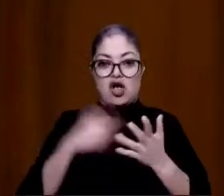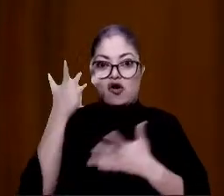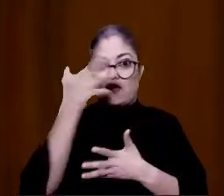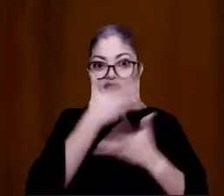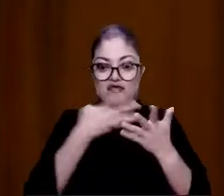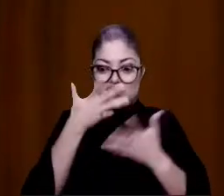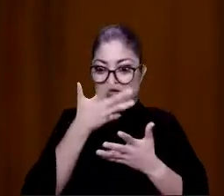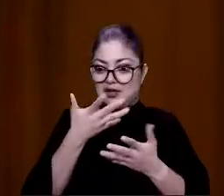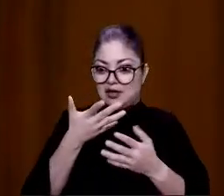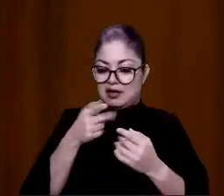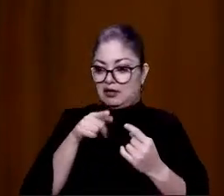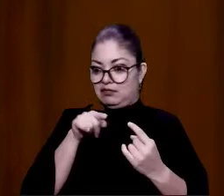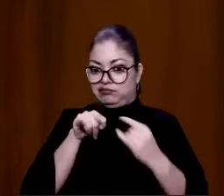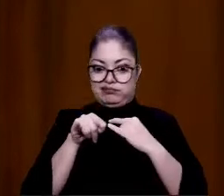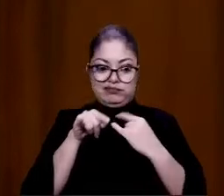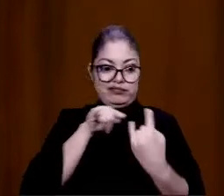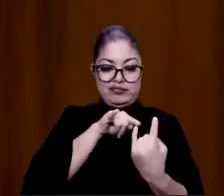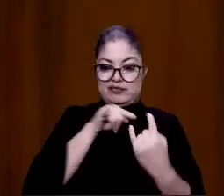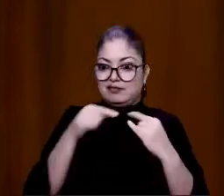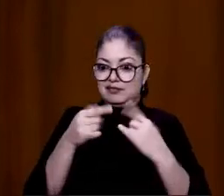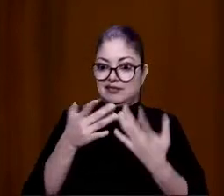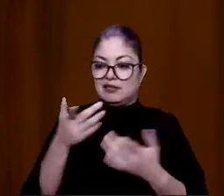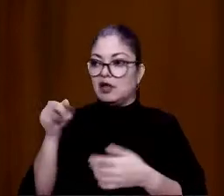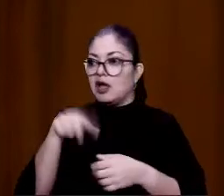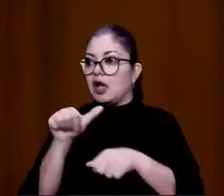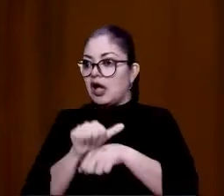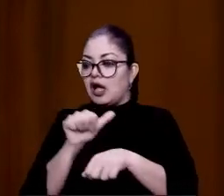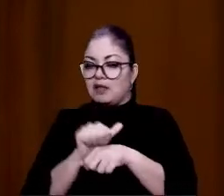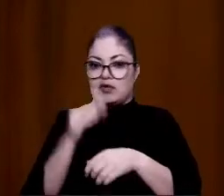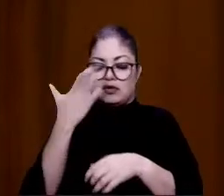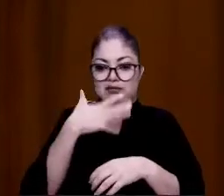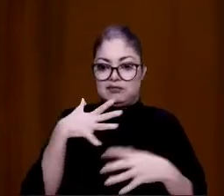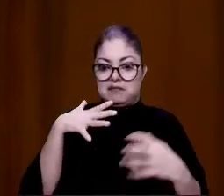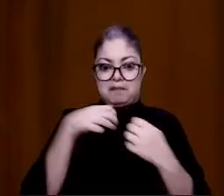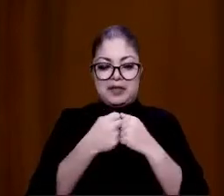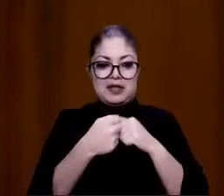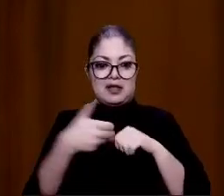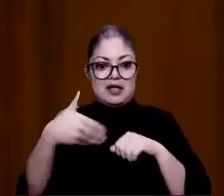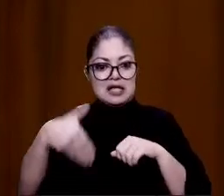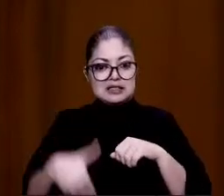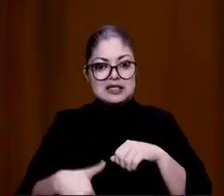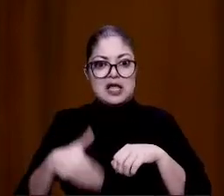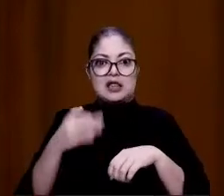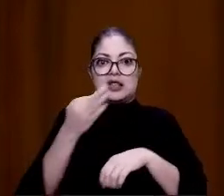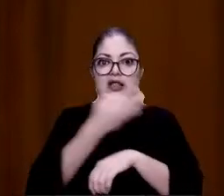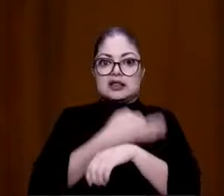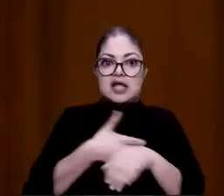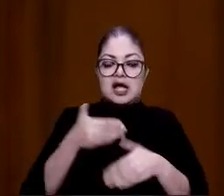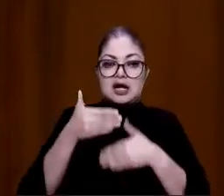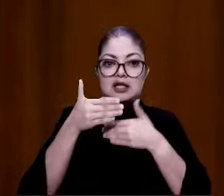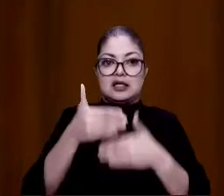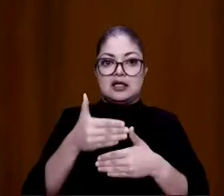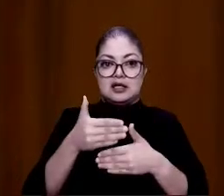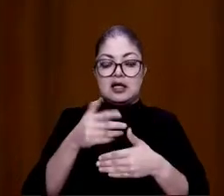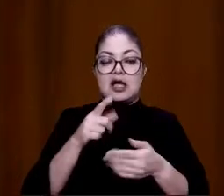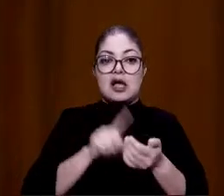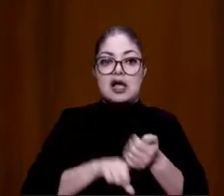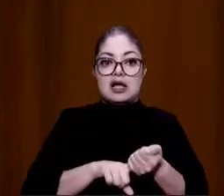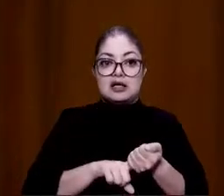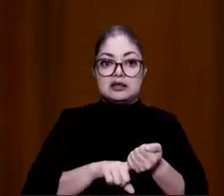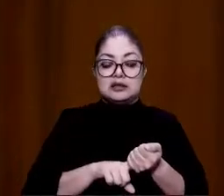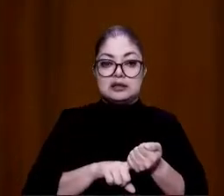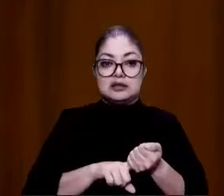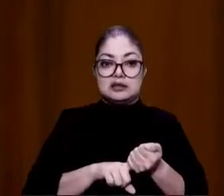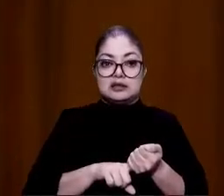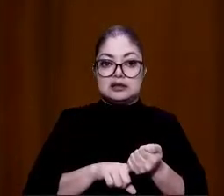carriles centrales con los laterales, se confundía el transporte público, accidentes, demoras. Lo que se hizo fue confinar el